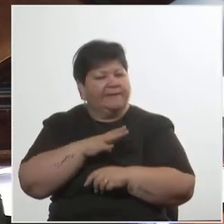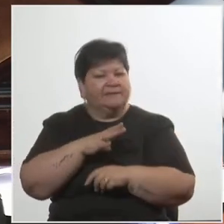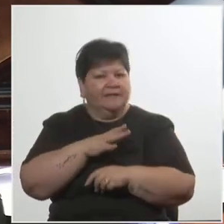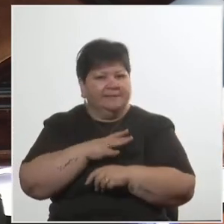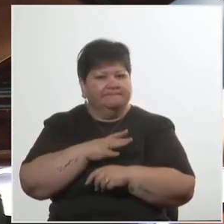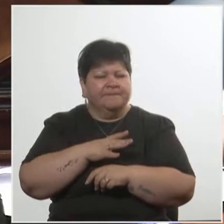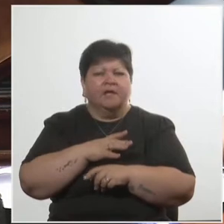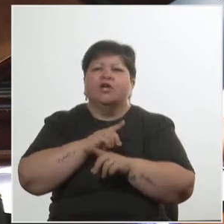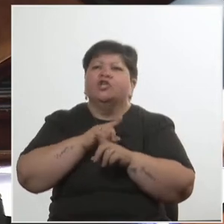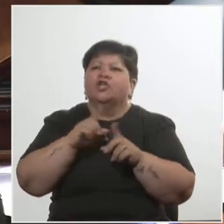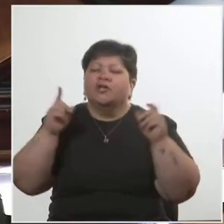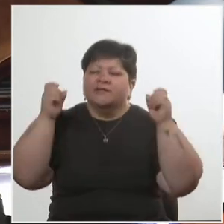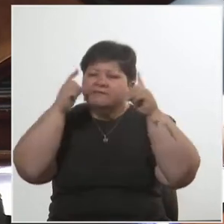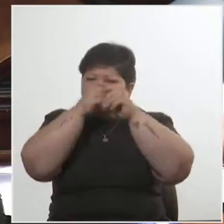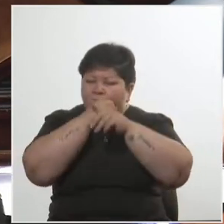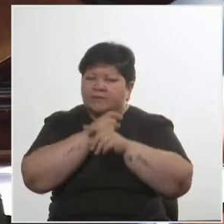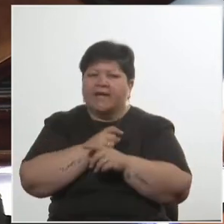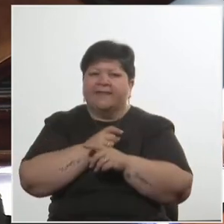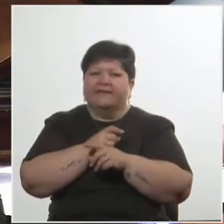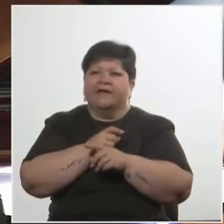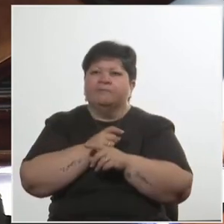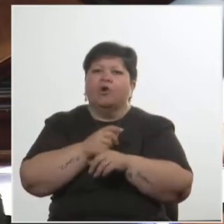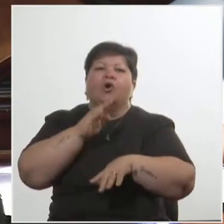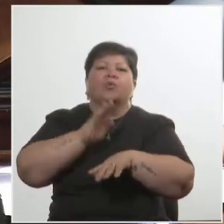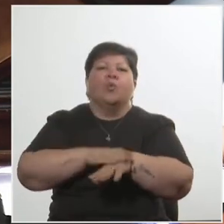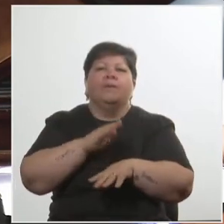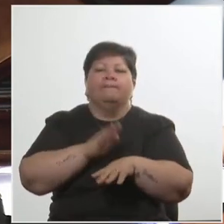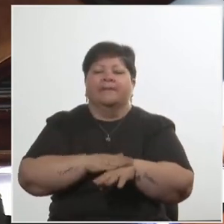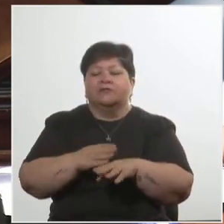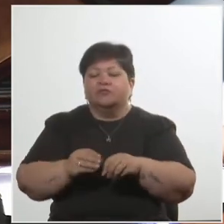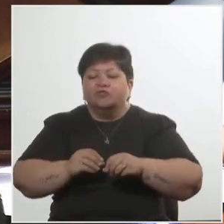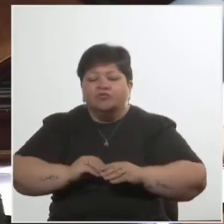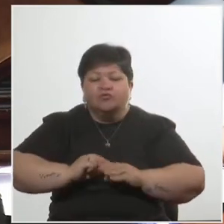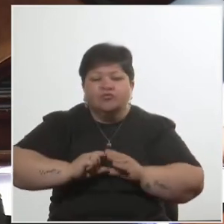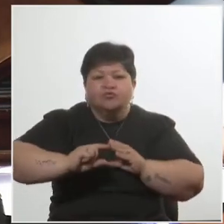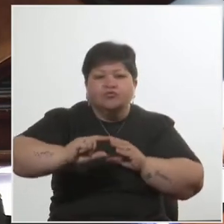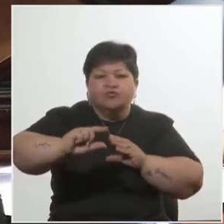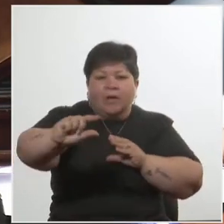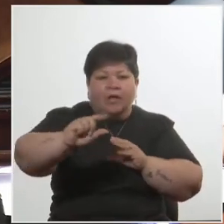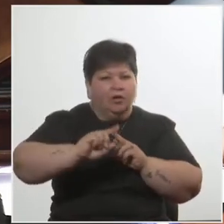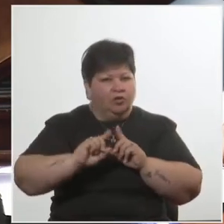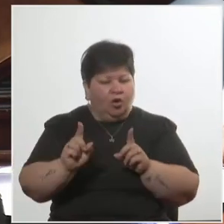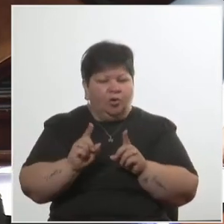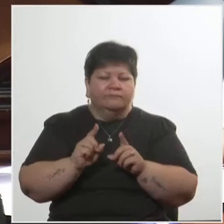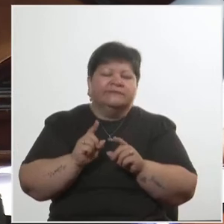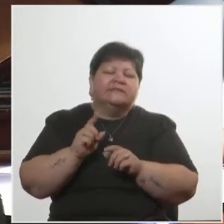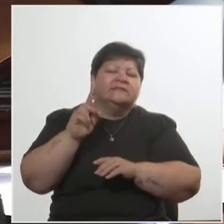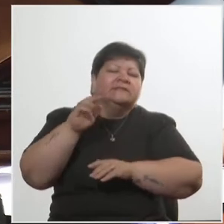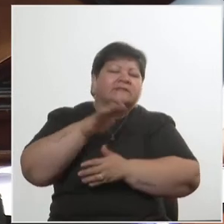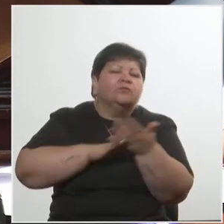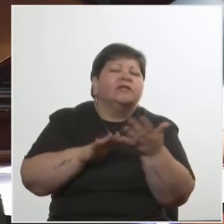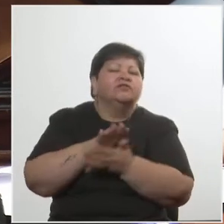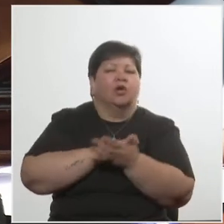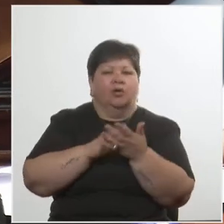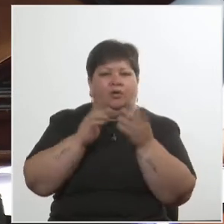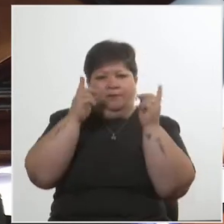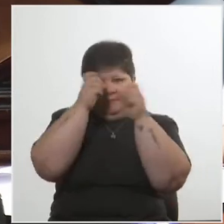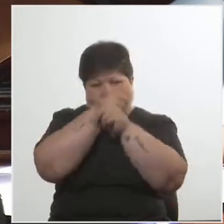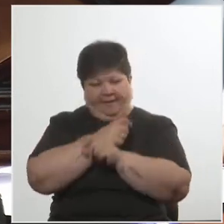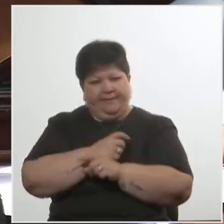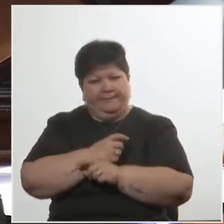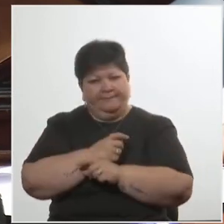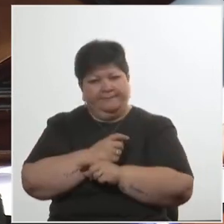no son dificultades A presidentadas por el suelo si no son dificultades dadas por las circunstancias Entonces cuando